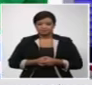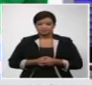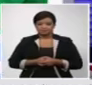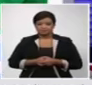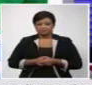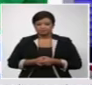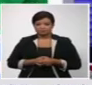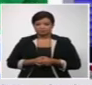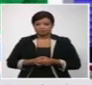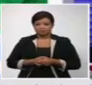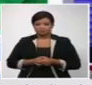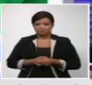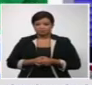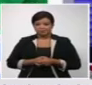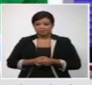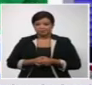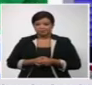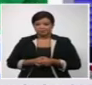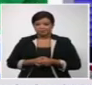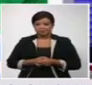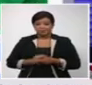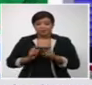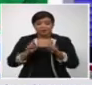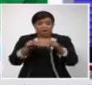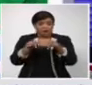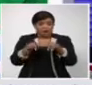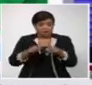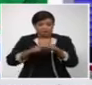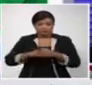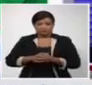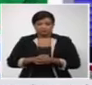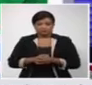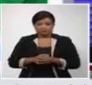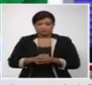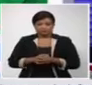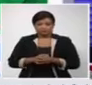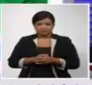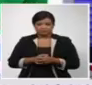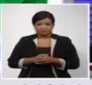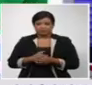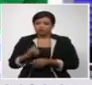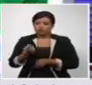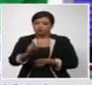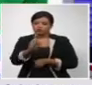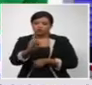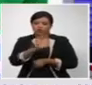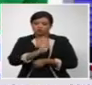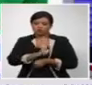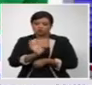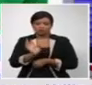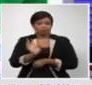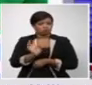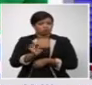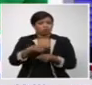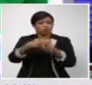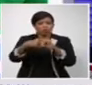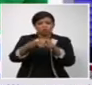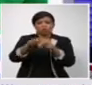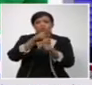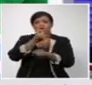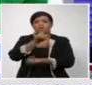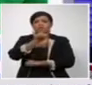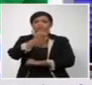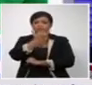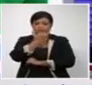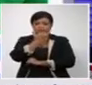una cosa y otra. Ahora, te dirán, bueno, solo... No, hay otros factores que también influyen, que también los